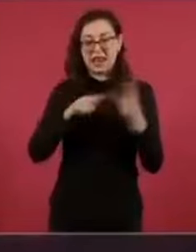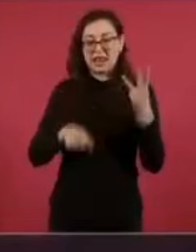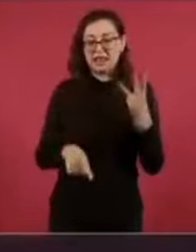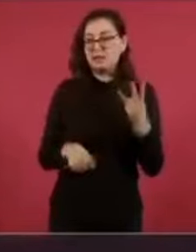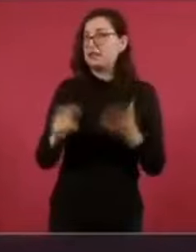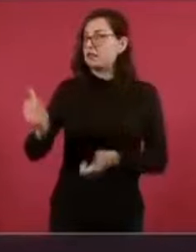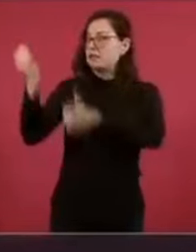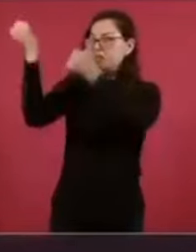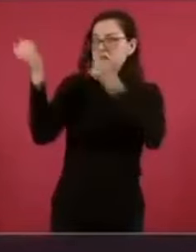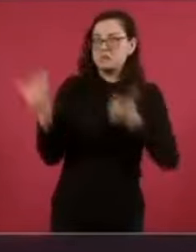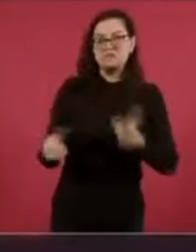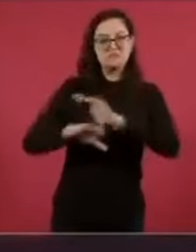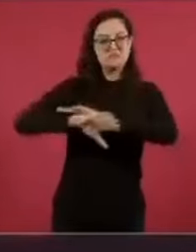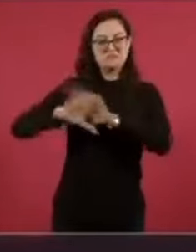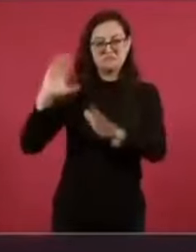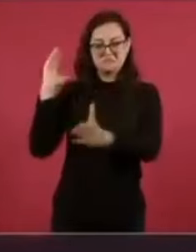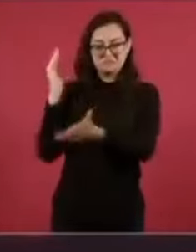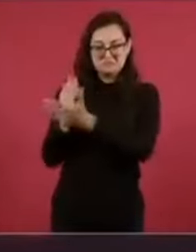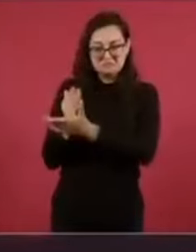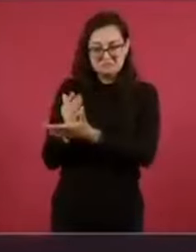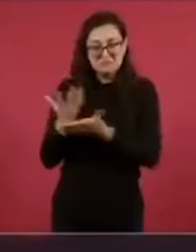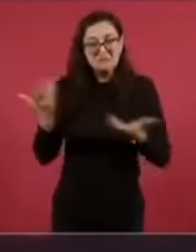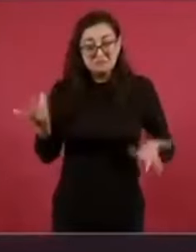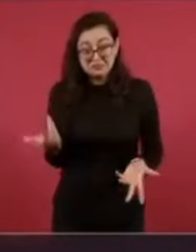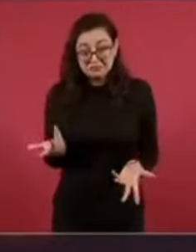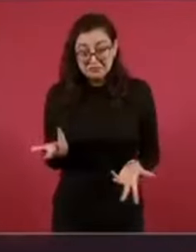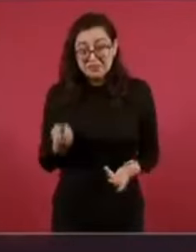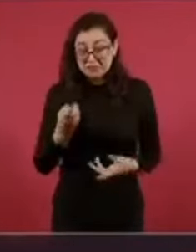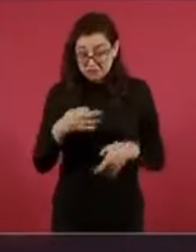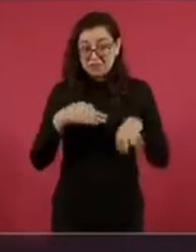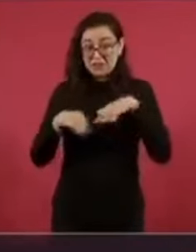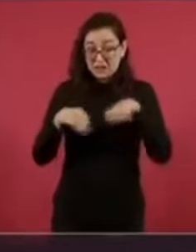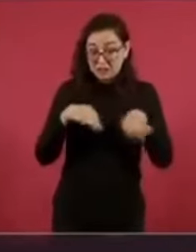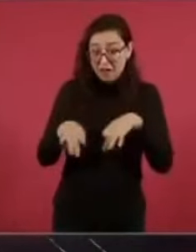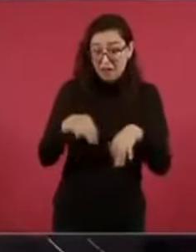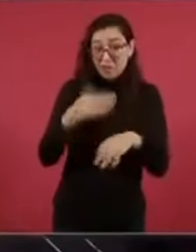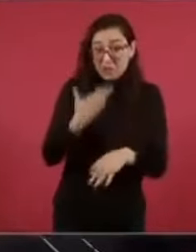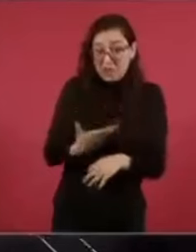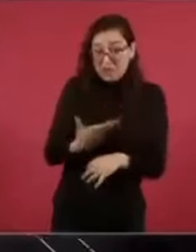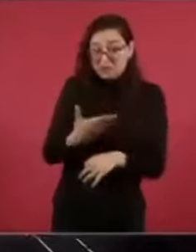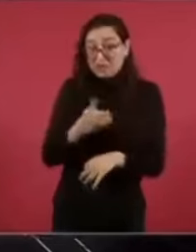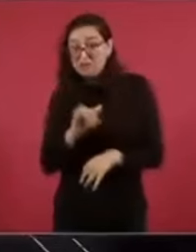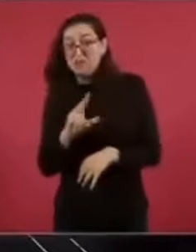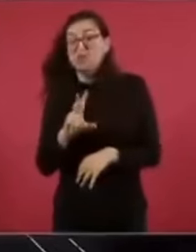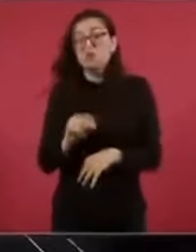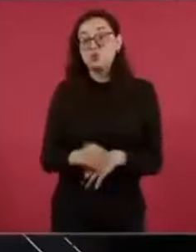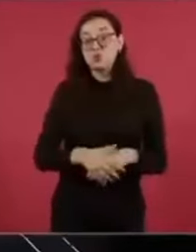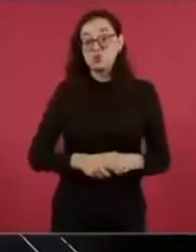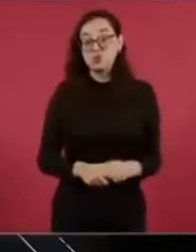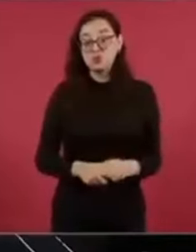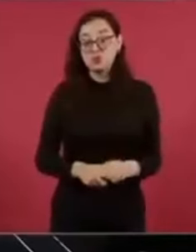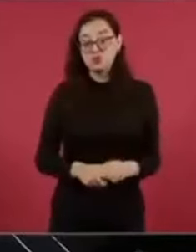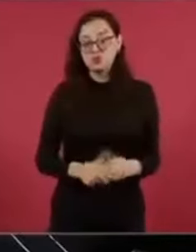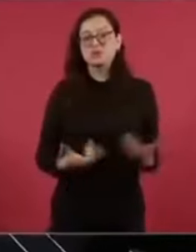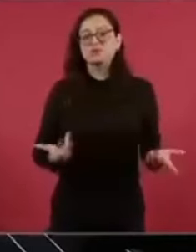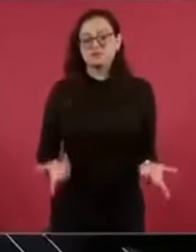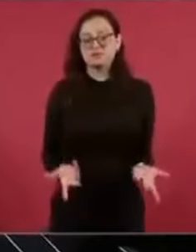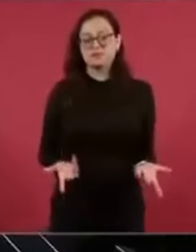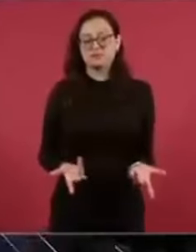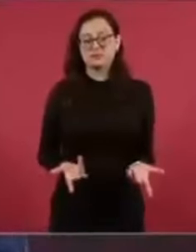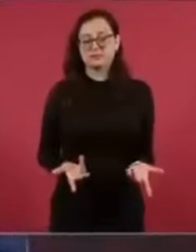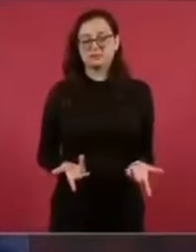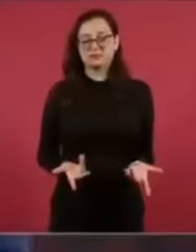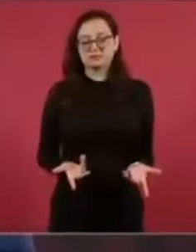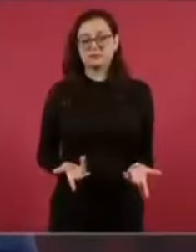una hazaña entonces va a informar termino